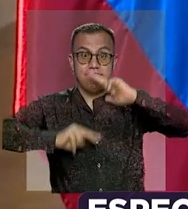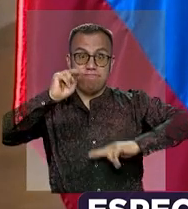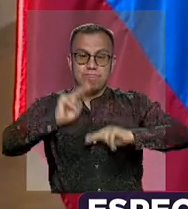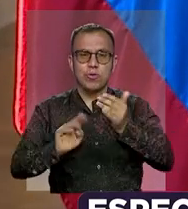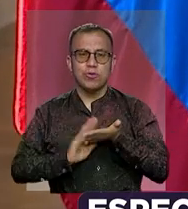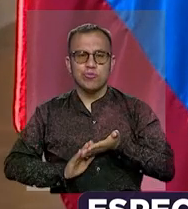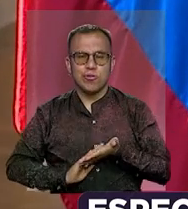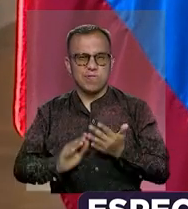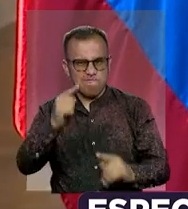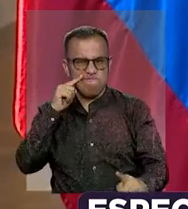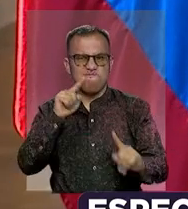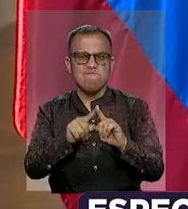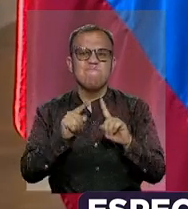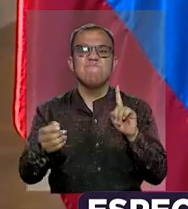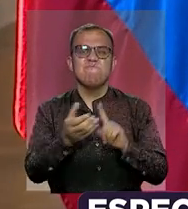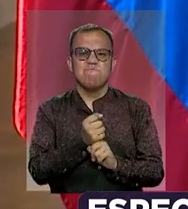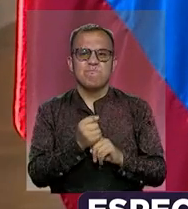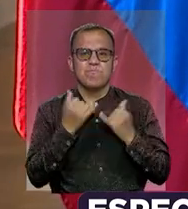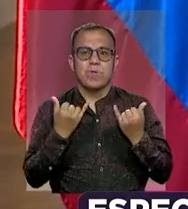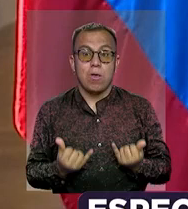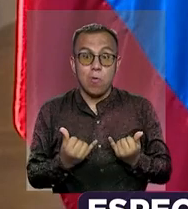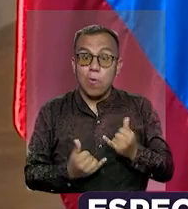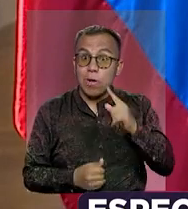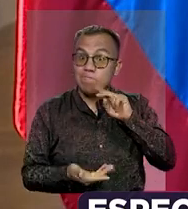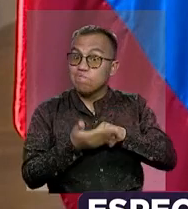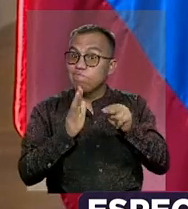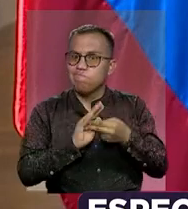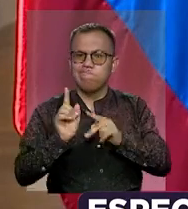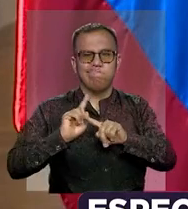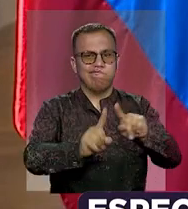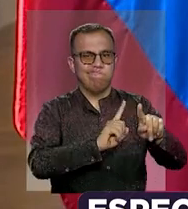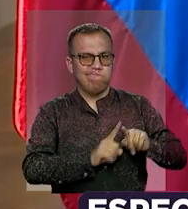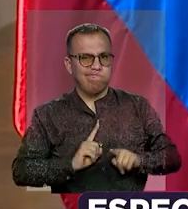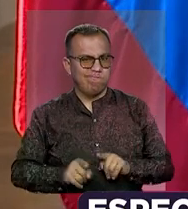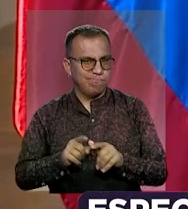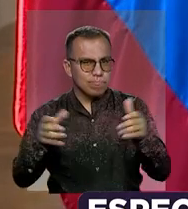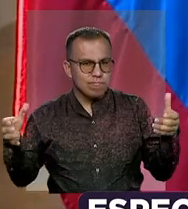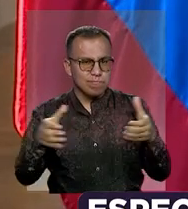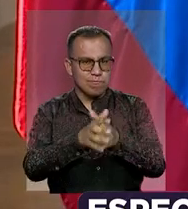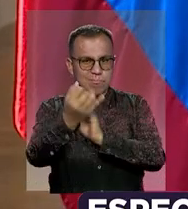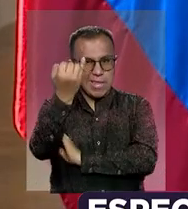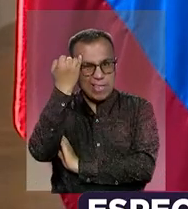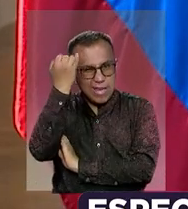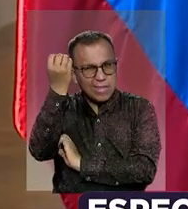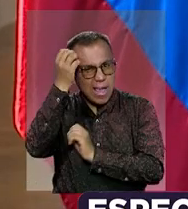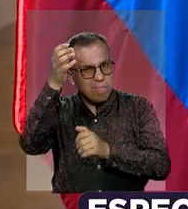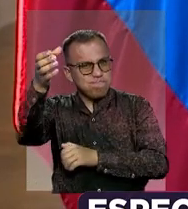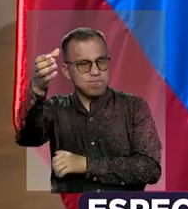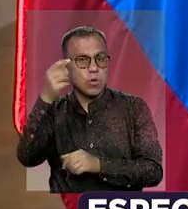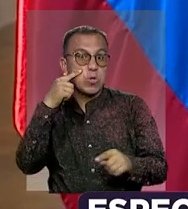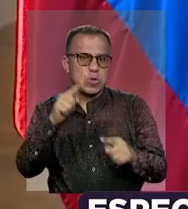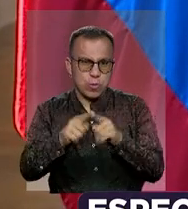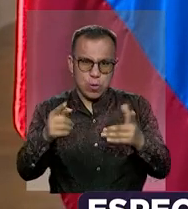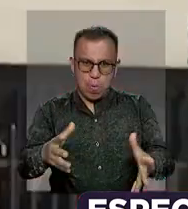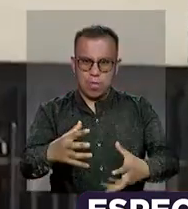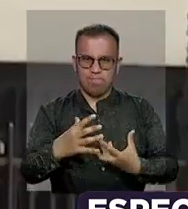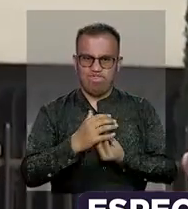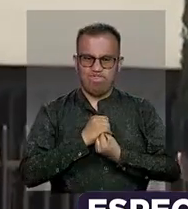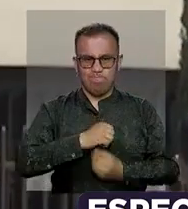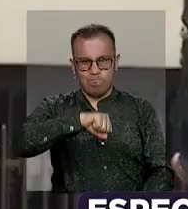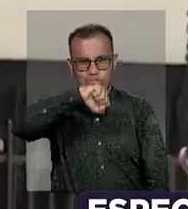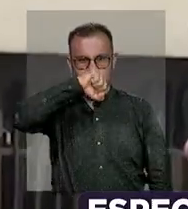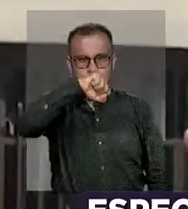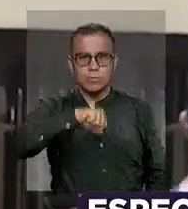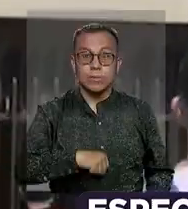estos propósitos, en los cuales no deben mediar diferencias ideológicas, sino nuestro más profundo patriotismo. El